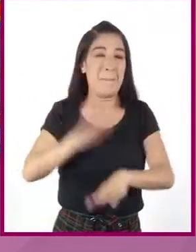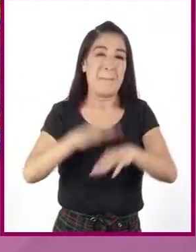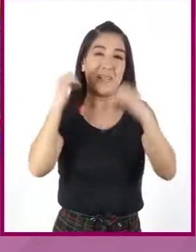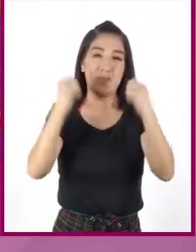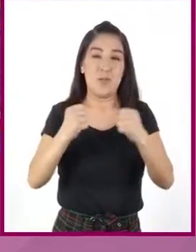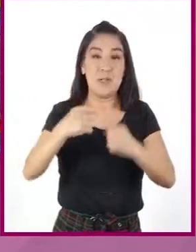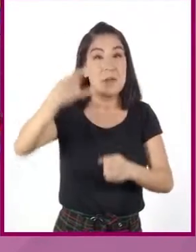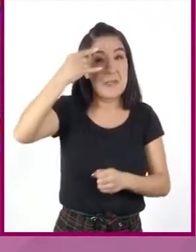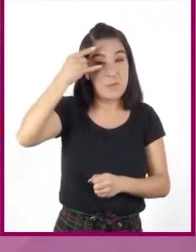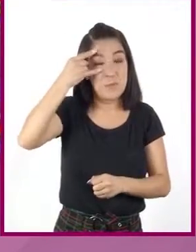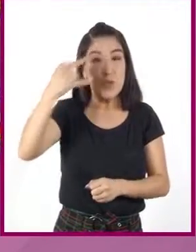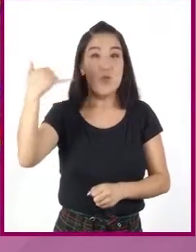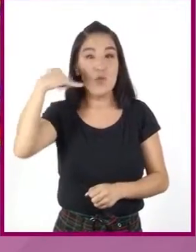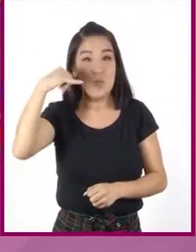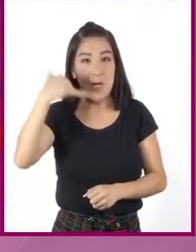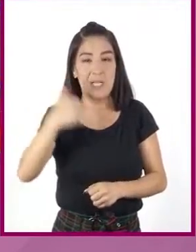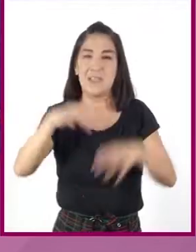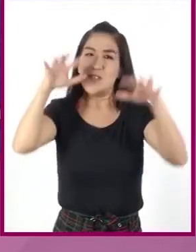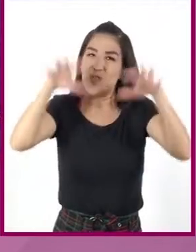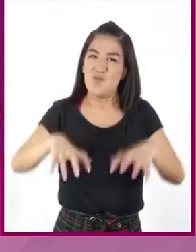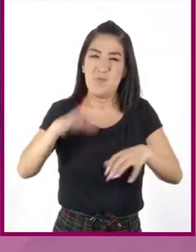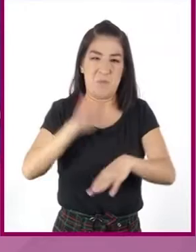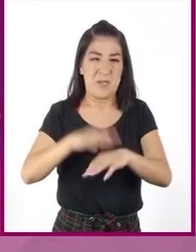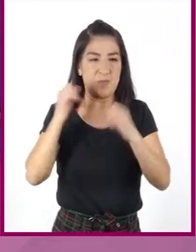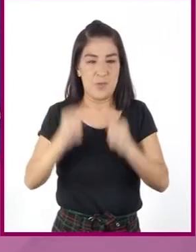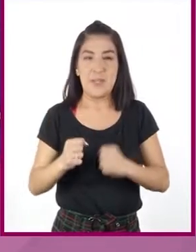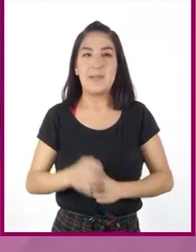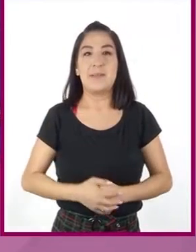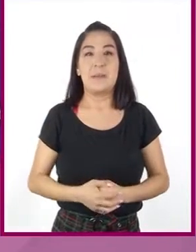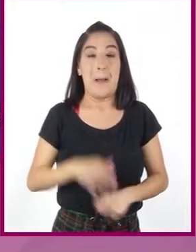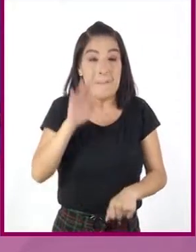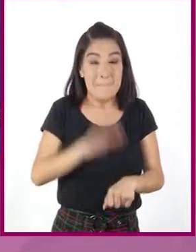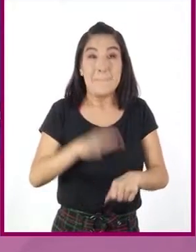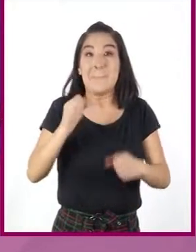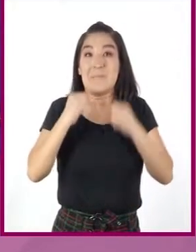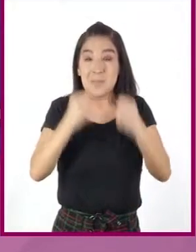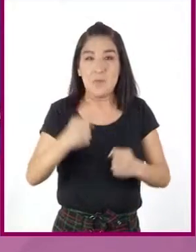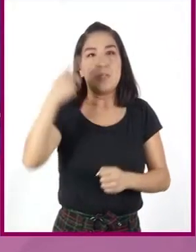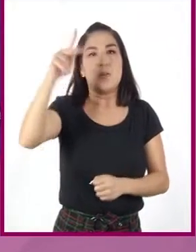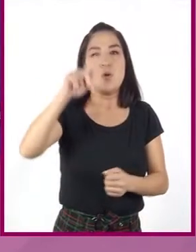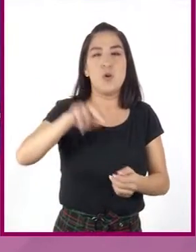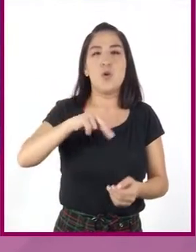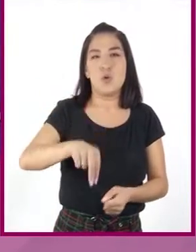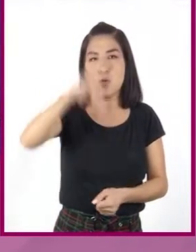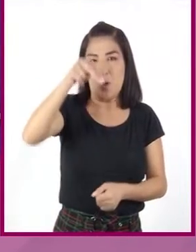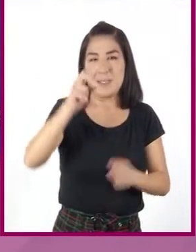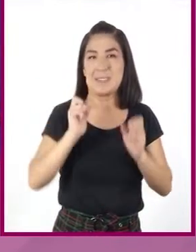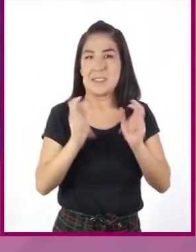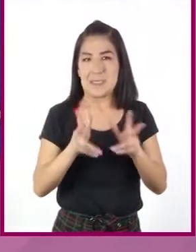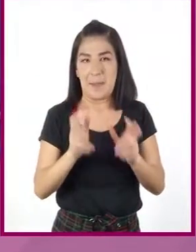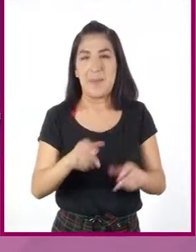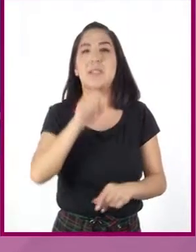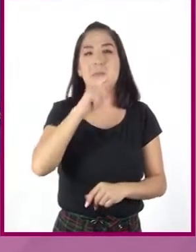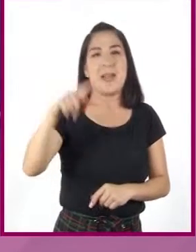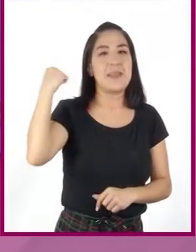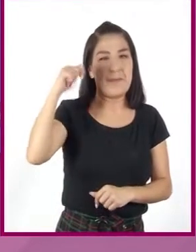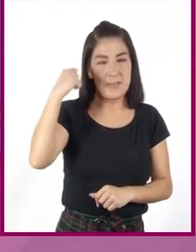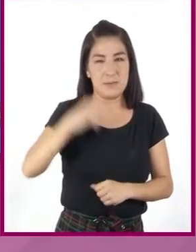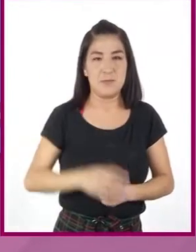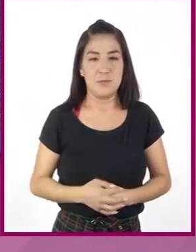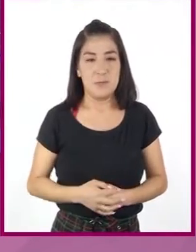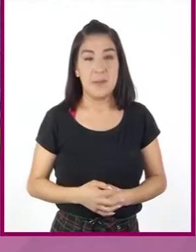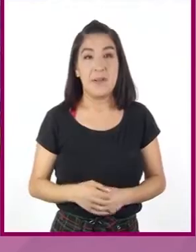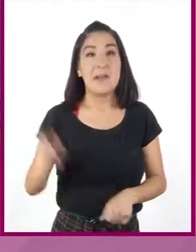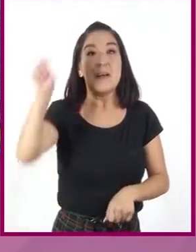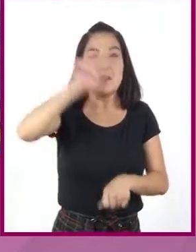en Campeche y Yucatán, así como puntuales muy fuertes en el norte de Chiapas y en Tabasco. El flujo de aire